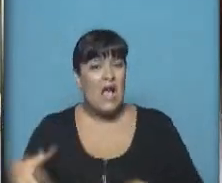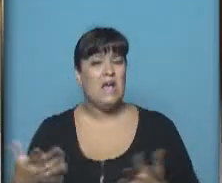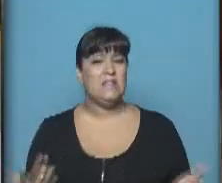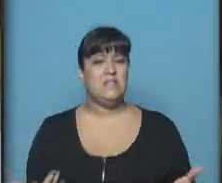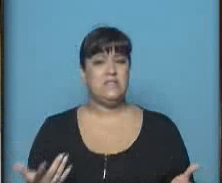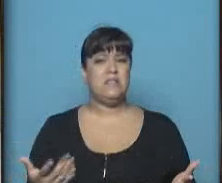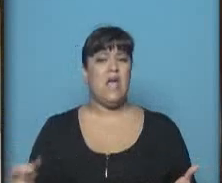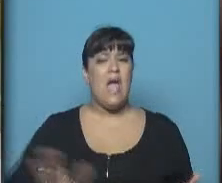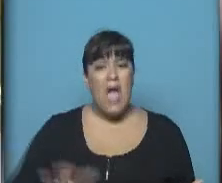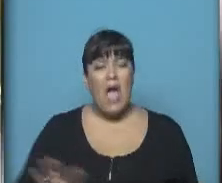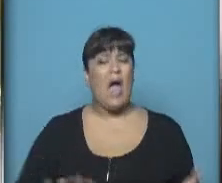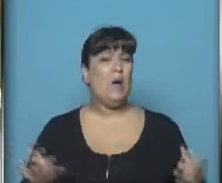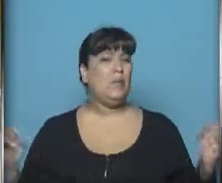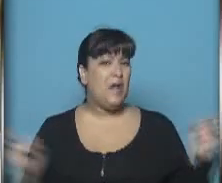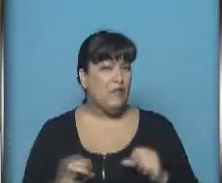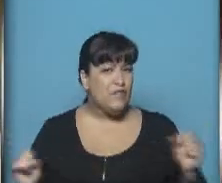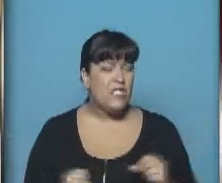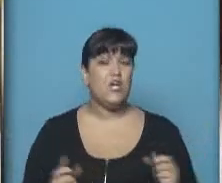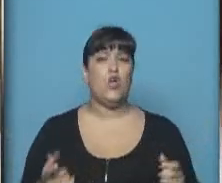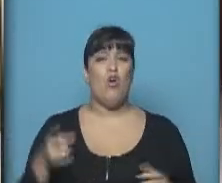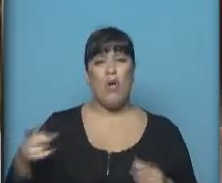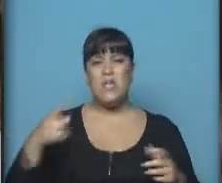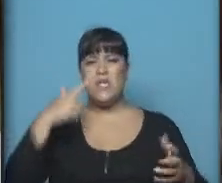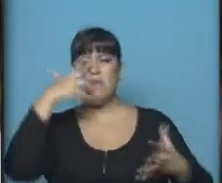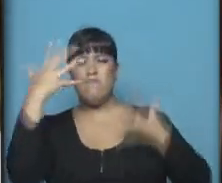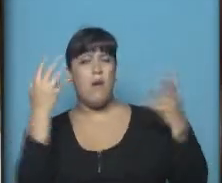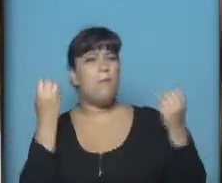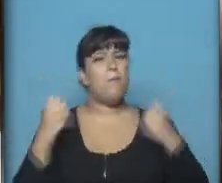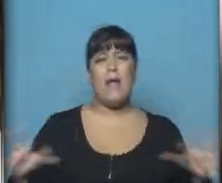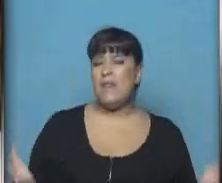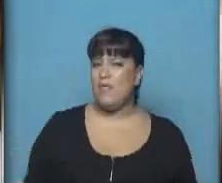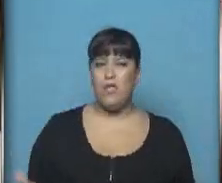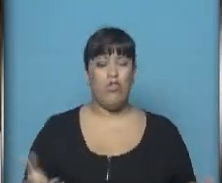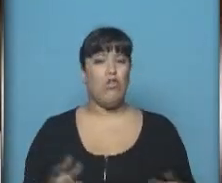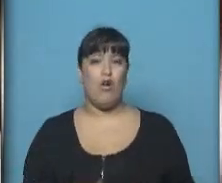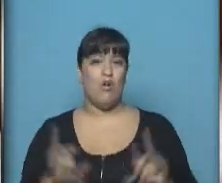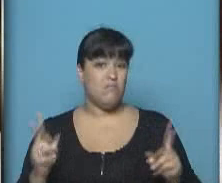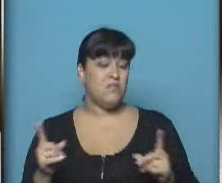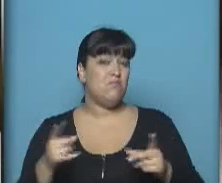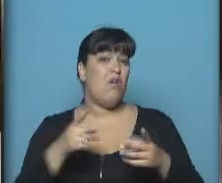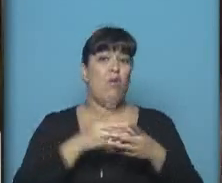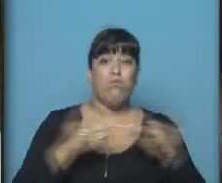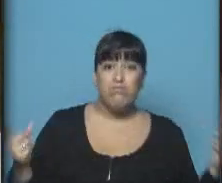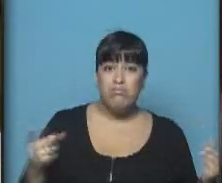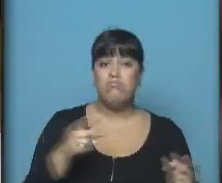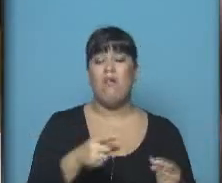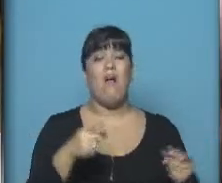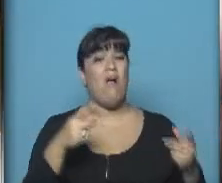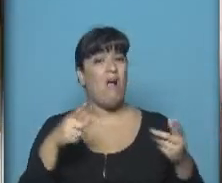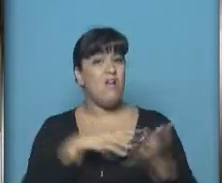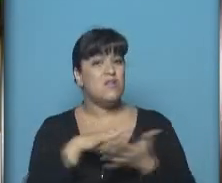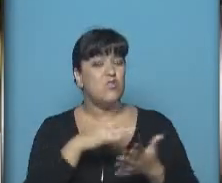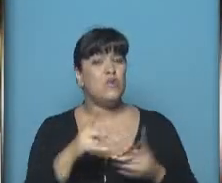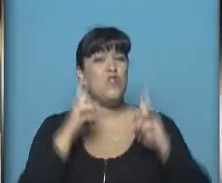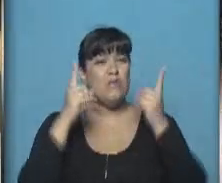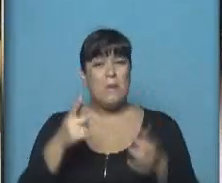con hambre, con frío y con desorientación. Promediando esta desaparición se suscitó una situación